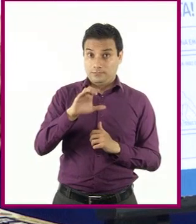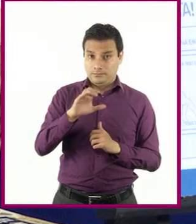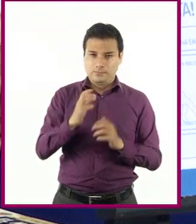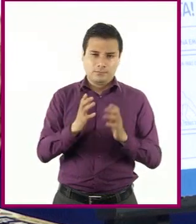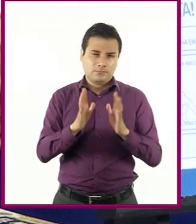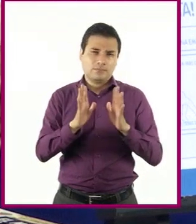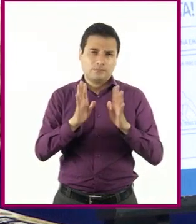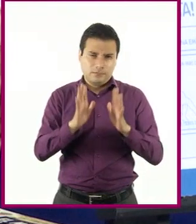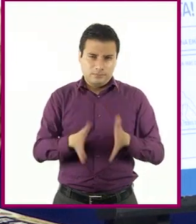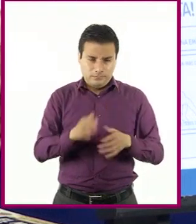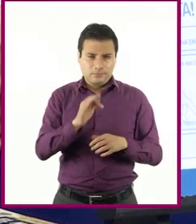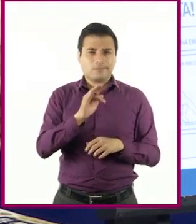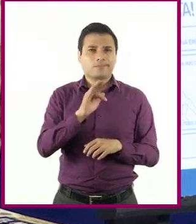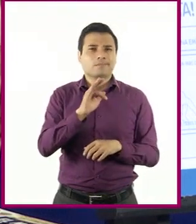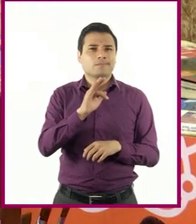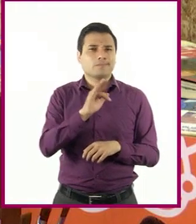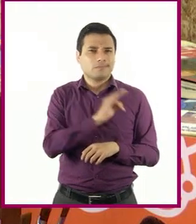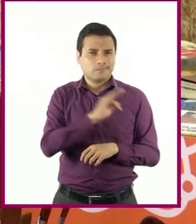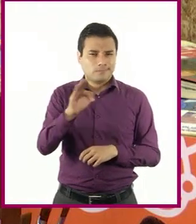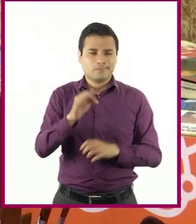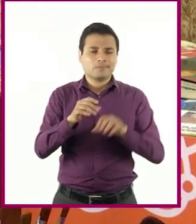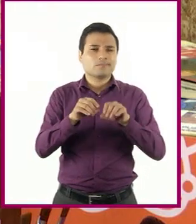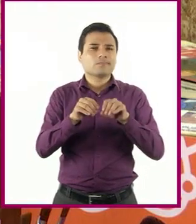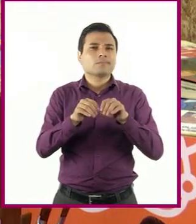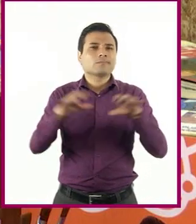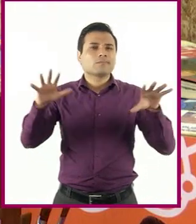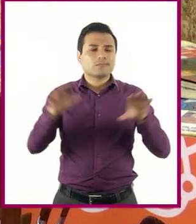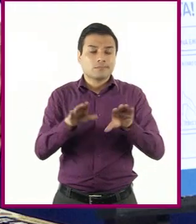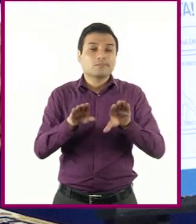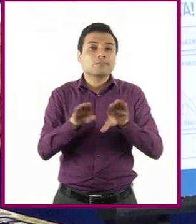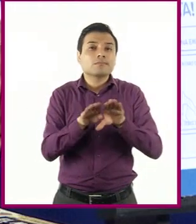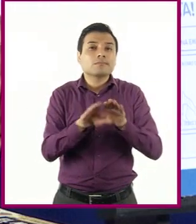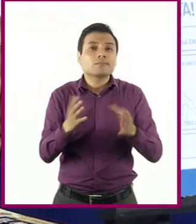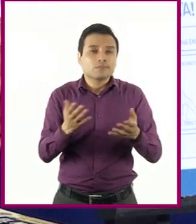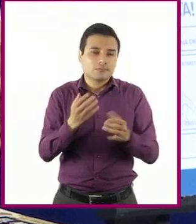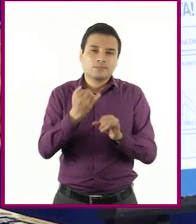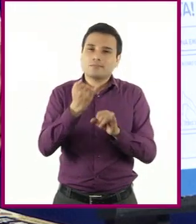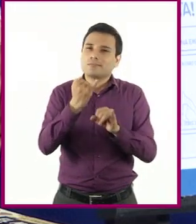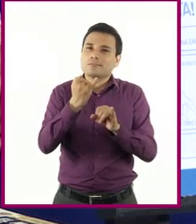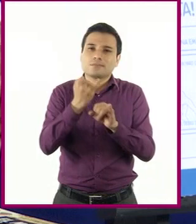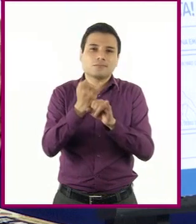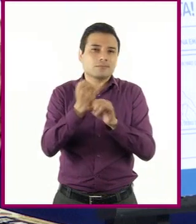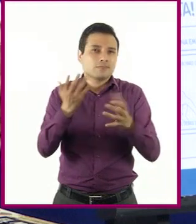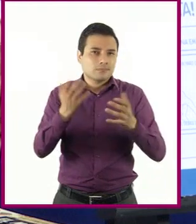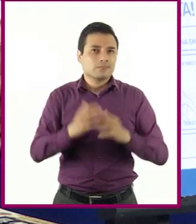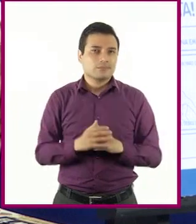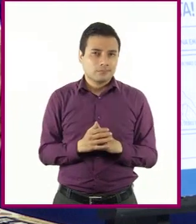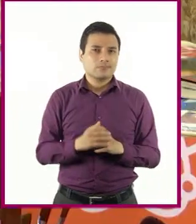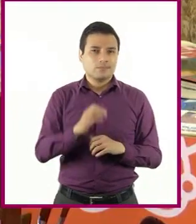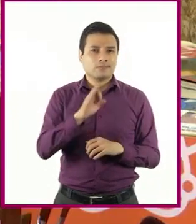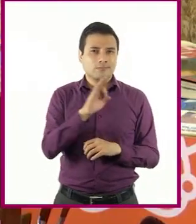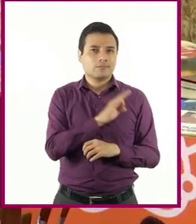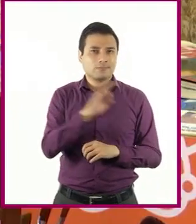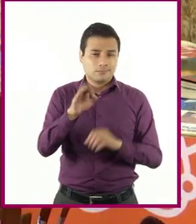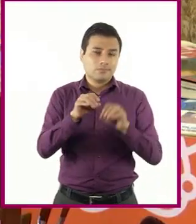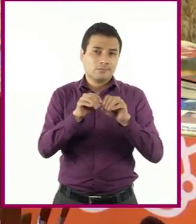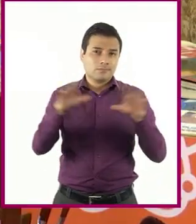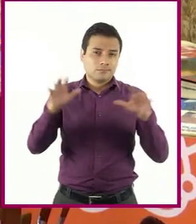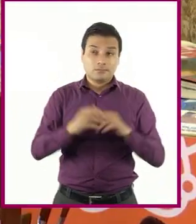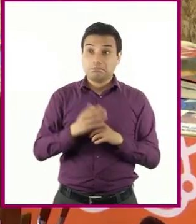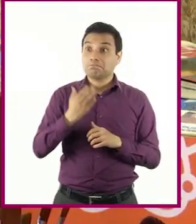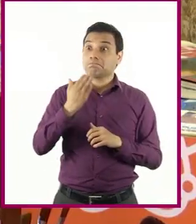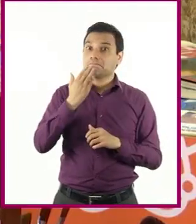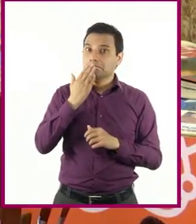animatic, mismo que podemos compartir en una versión digital, mostrando cada una de las viñetas. ¡Qué